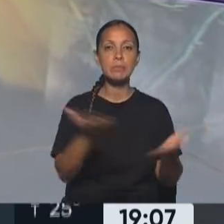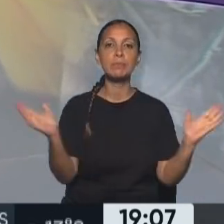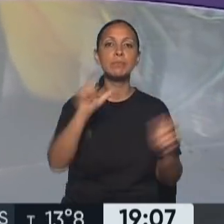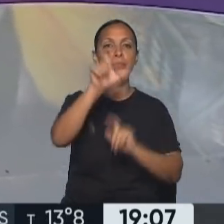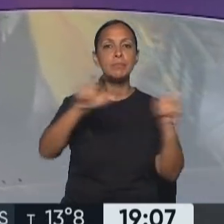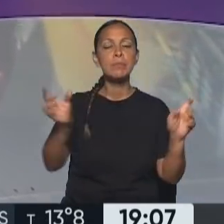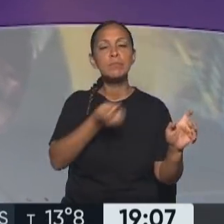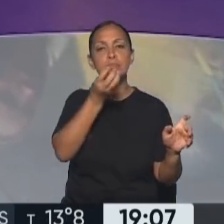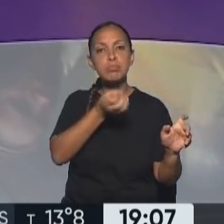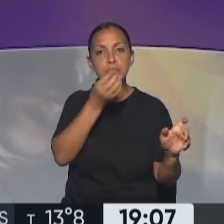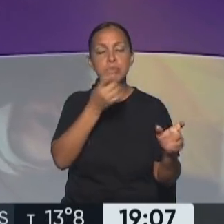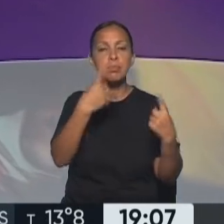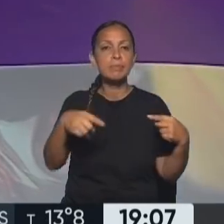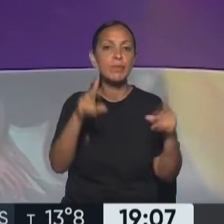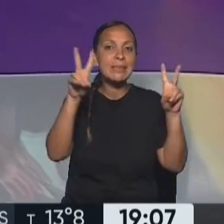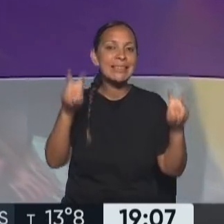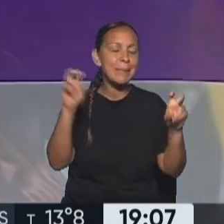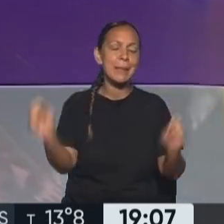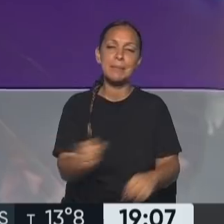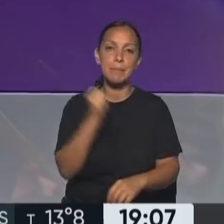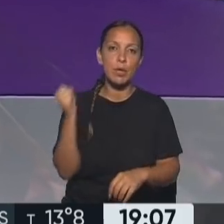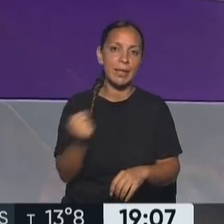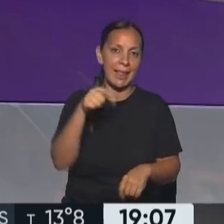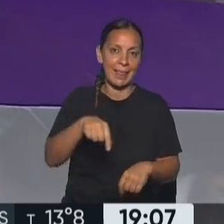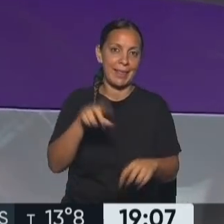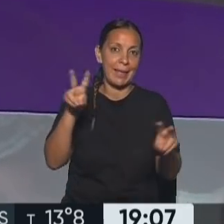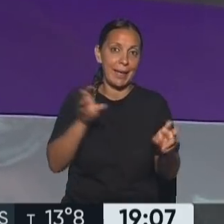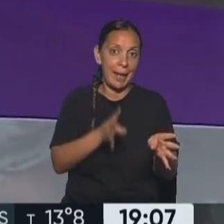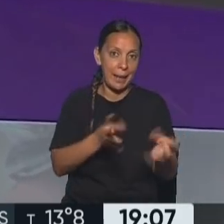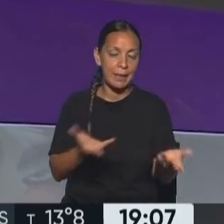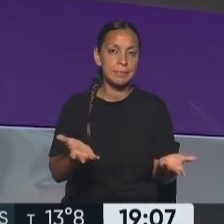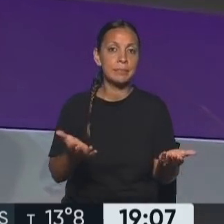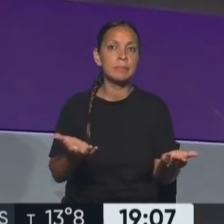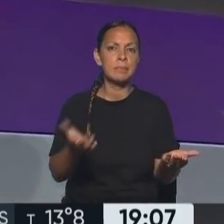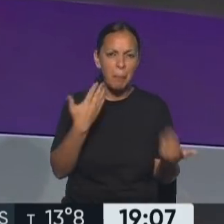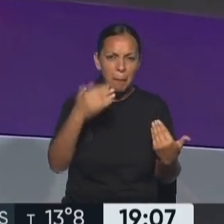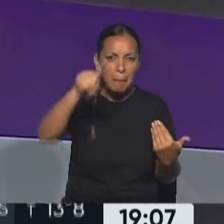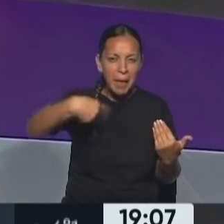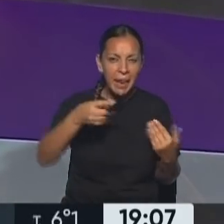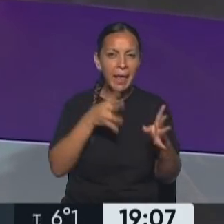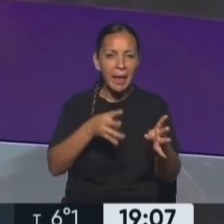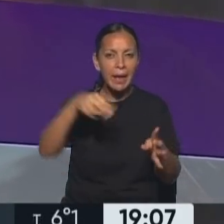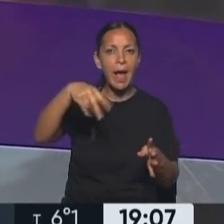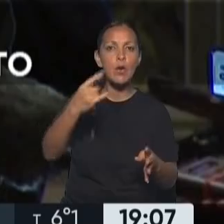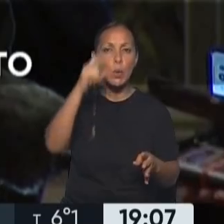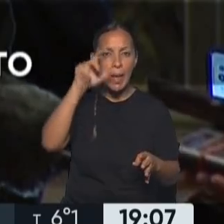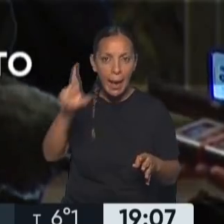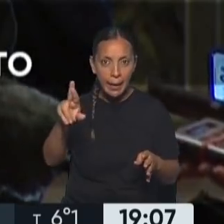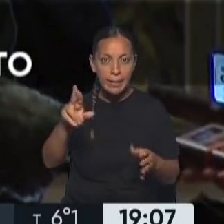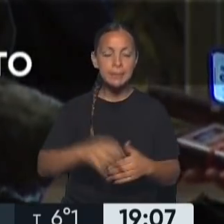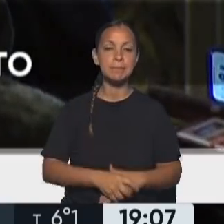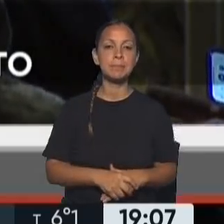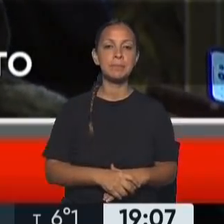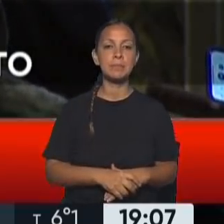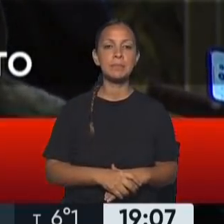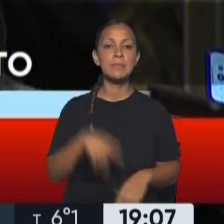es clave, que es fundamental en este conflicto bélico: la posibilidad de una guerra nuclear. This is the